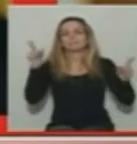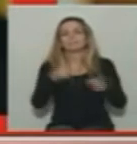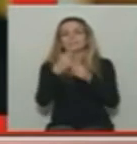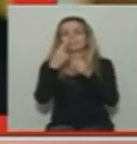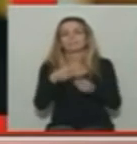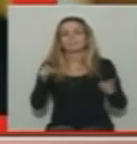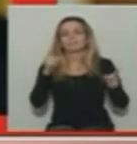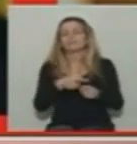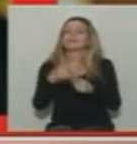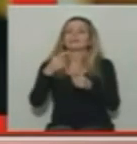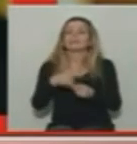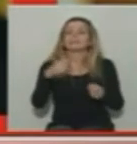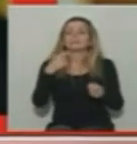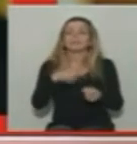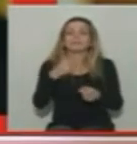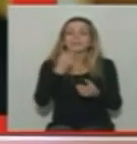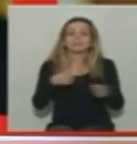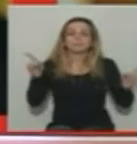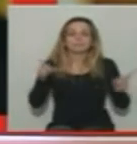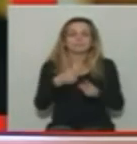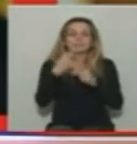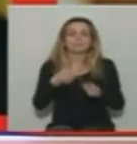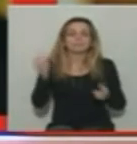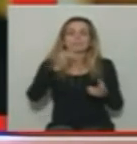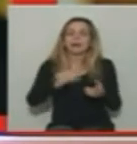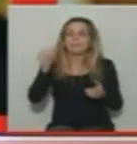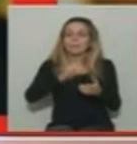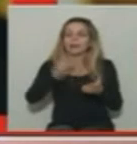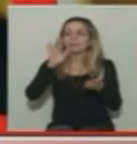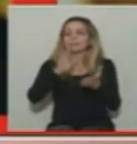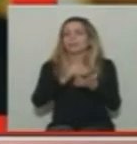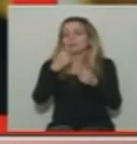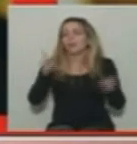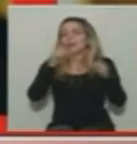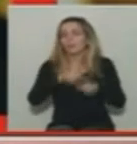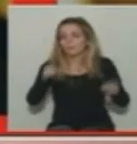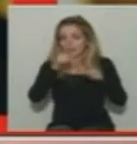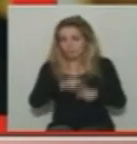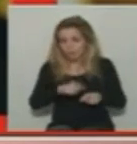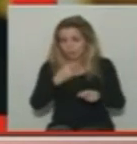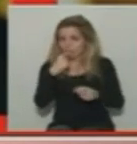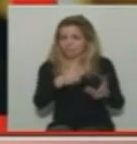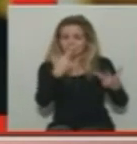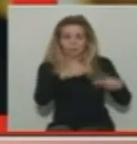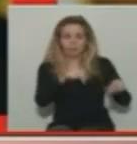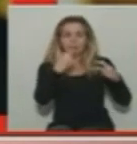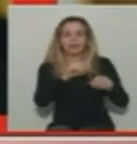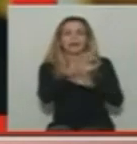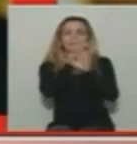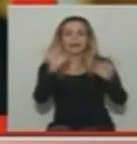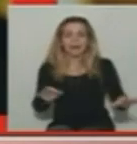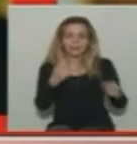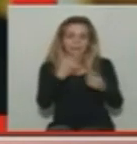masismo es más kirchnerismo, masismo es más de lo mismo. Y nadie lo puede negar, ¡eh! Y nadie lo puede